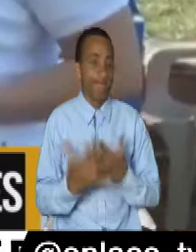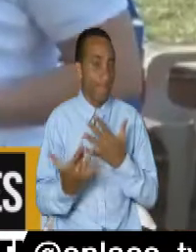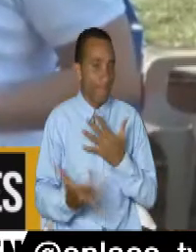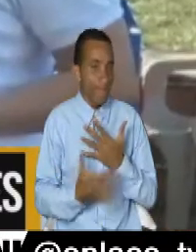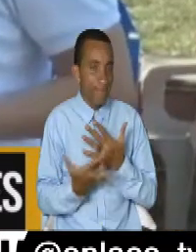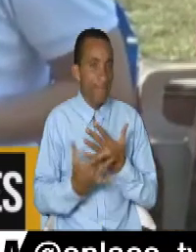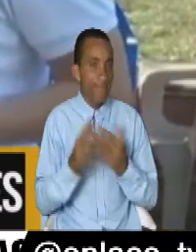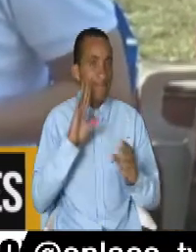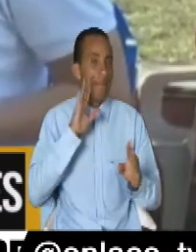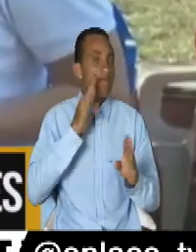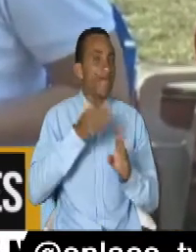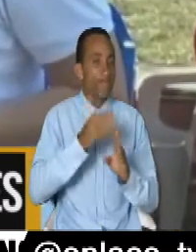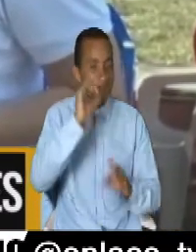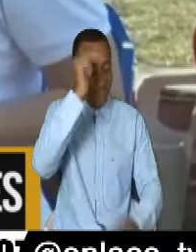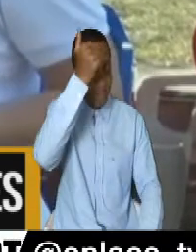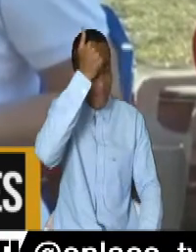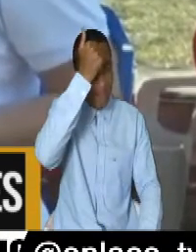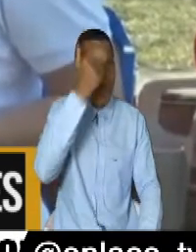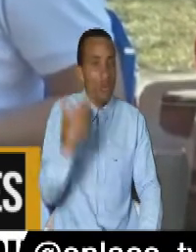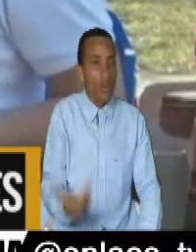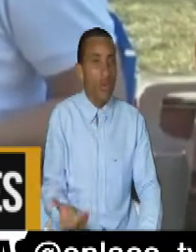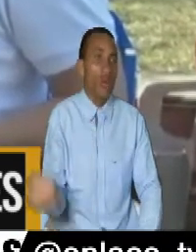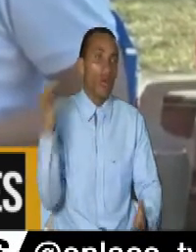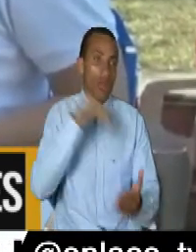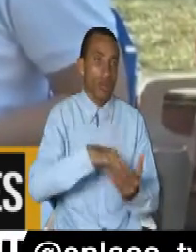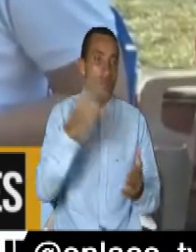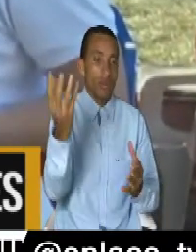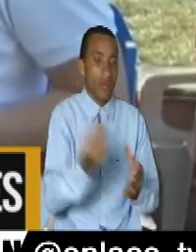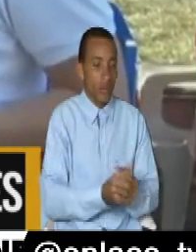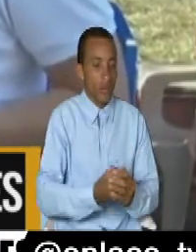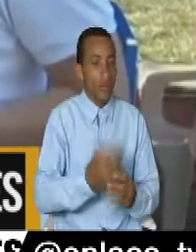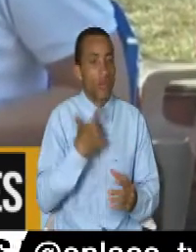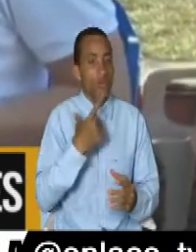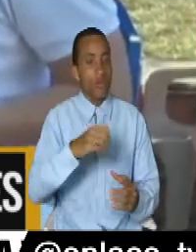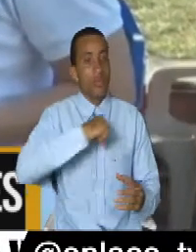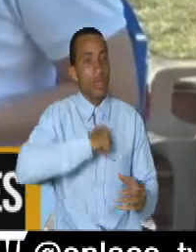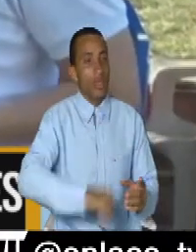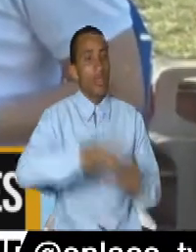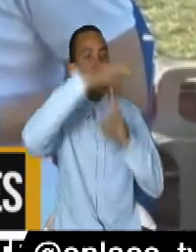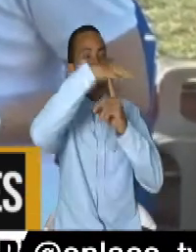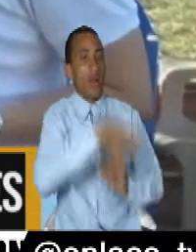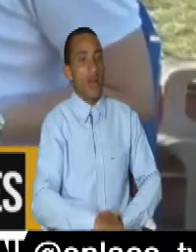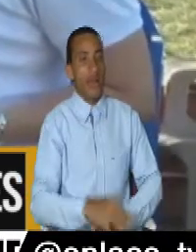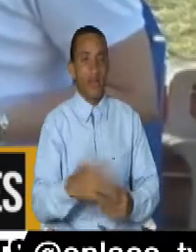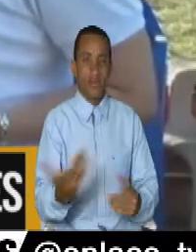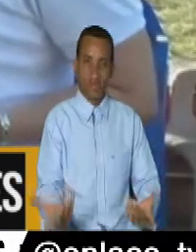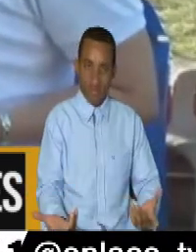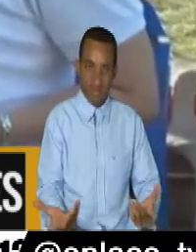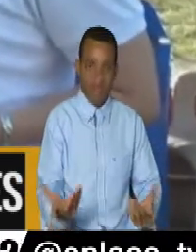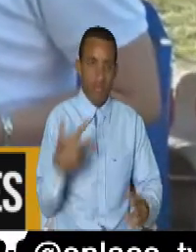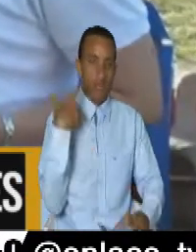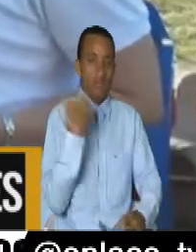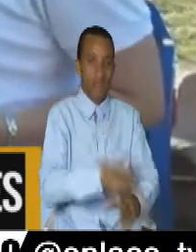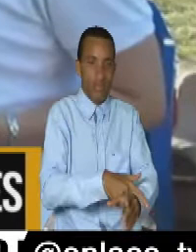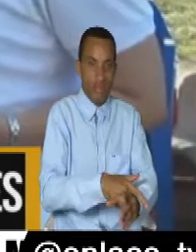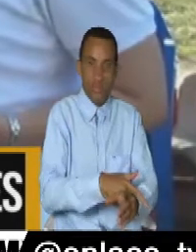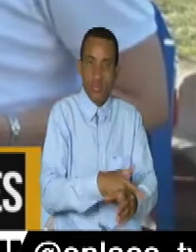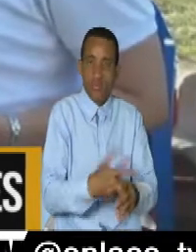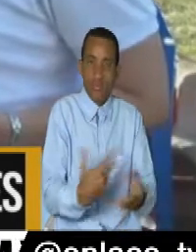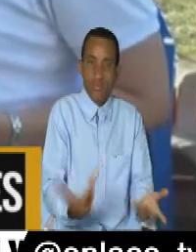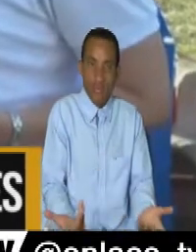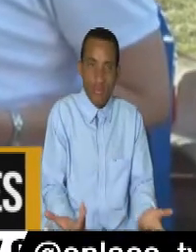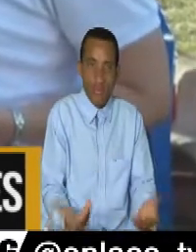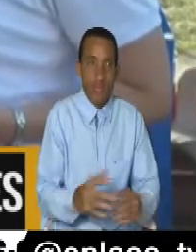es recuperar nuestros derechos violados por Ecopetrol. La seguridad, la